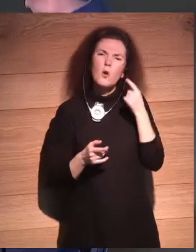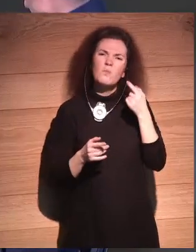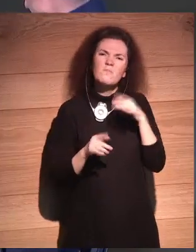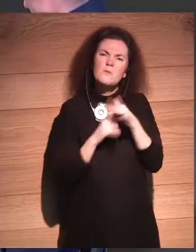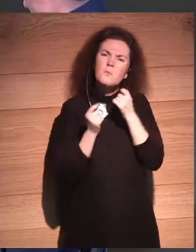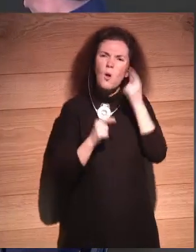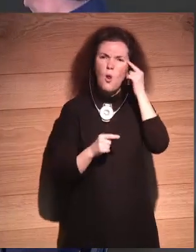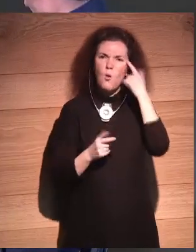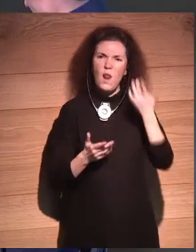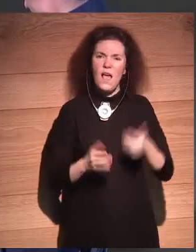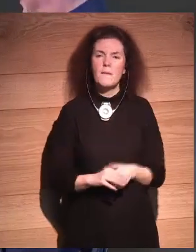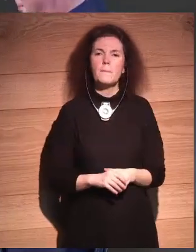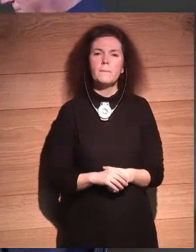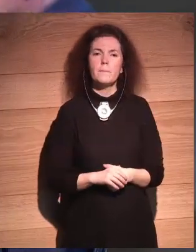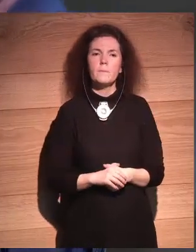locura.